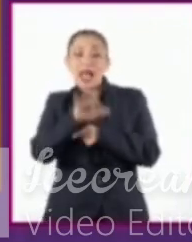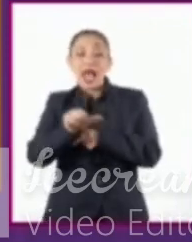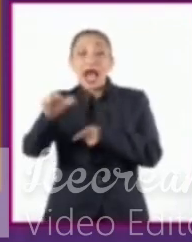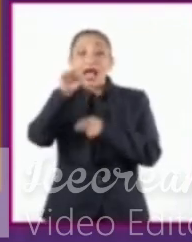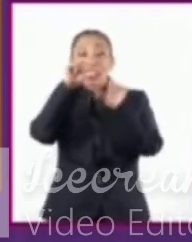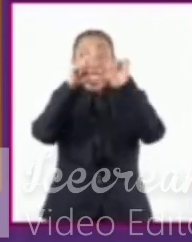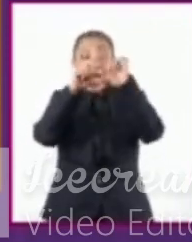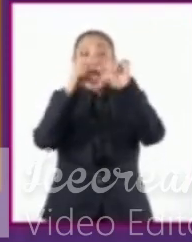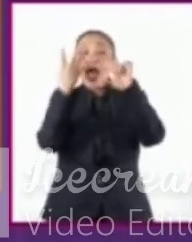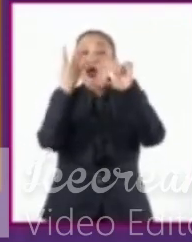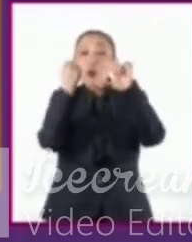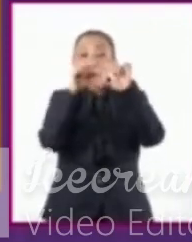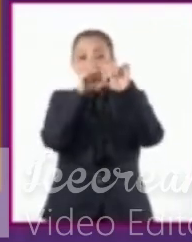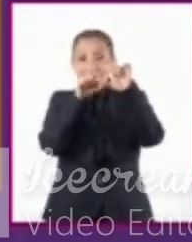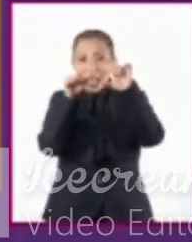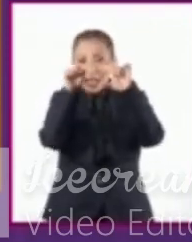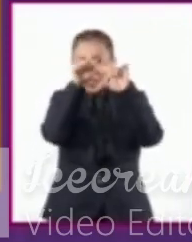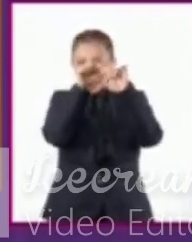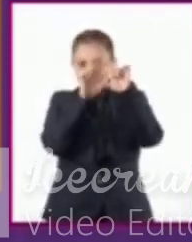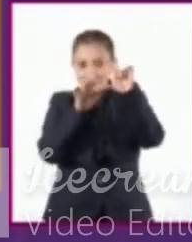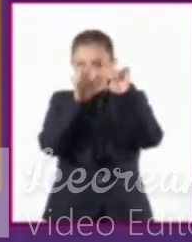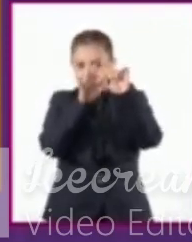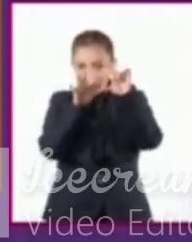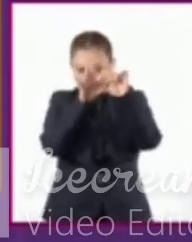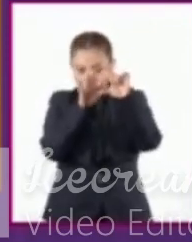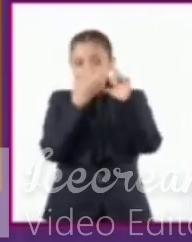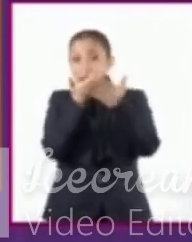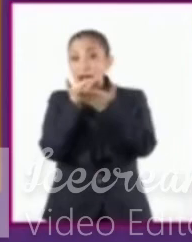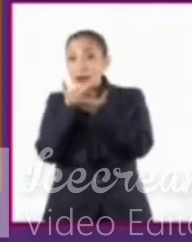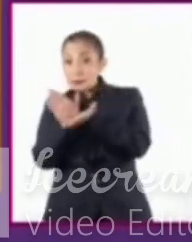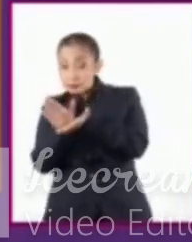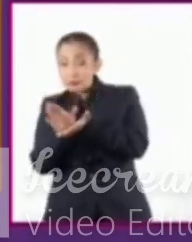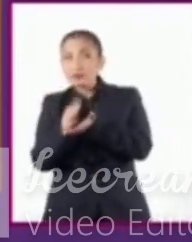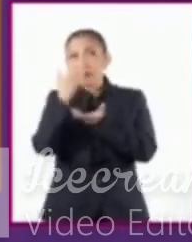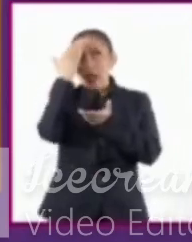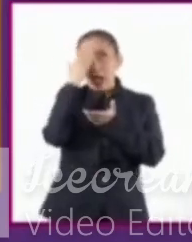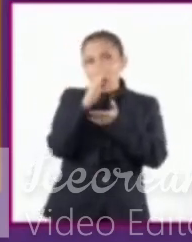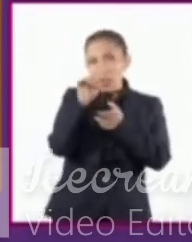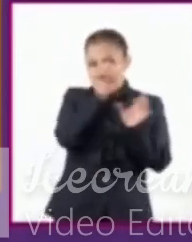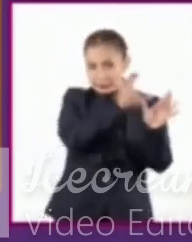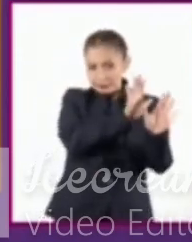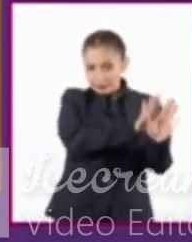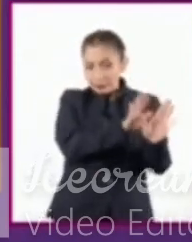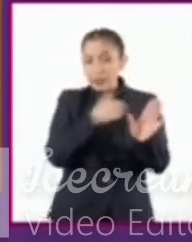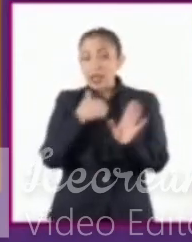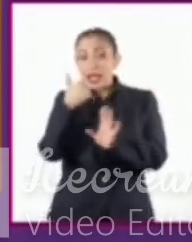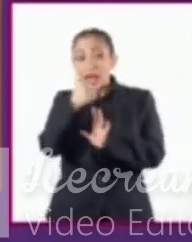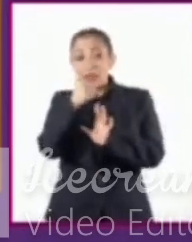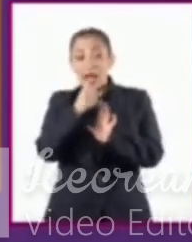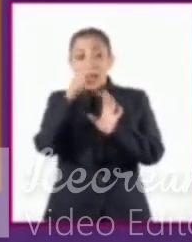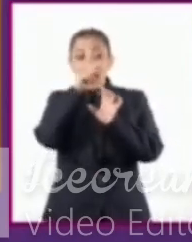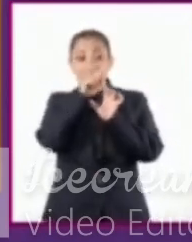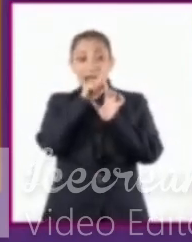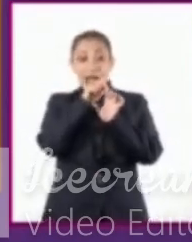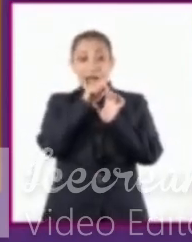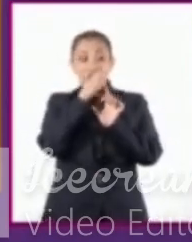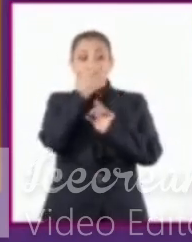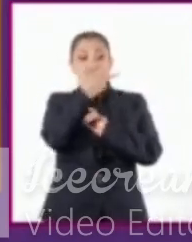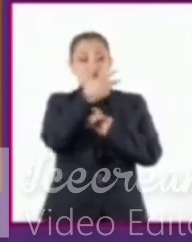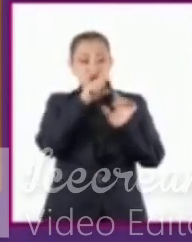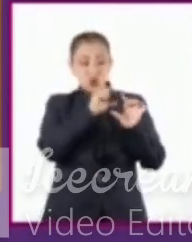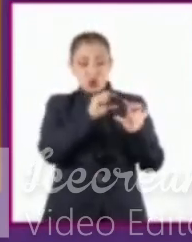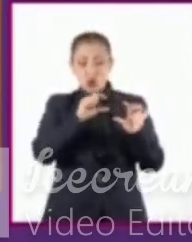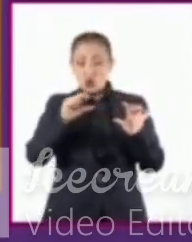mide 9 centímetros cuadrados. Por otra parte, sabemos que cada lado del tablero tiene 8